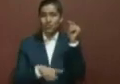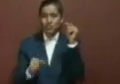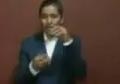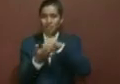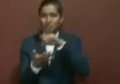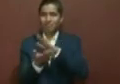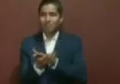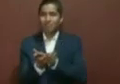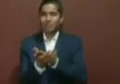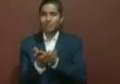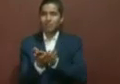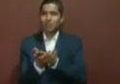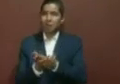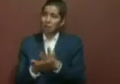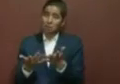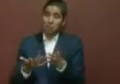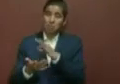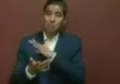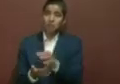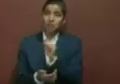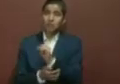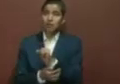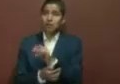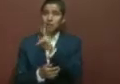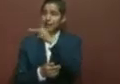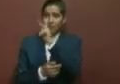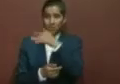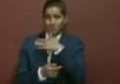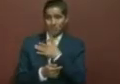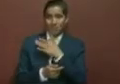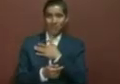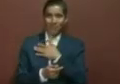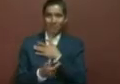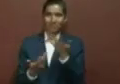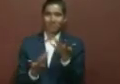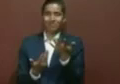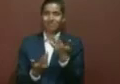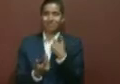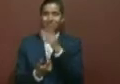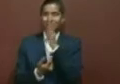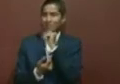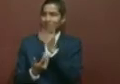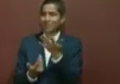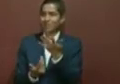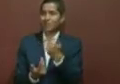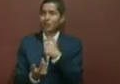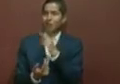Mira, no hay que descartarlo, pero no me toca a mí precisamente. Digamos,